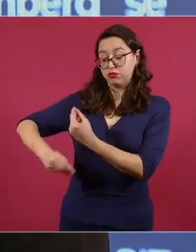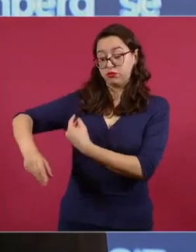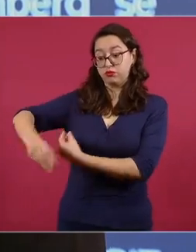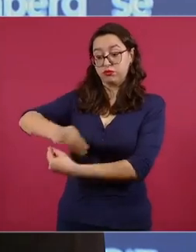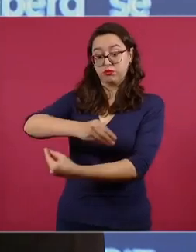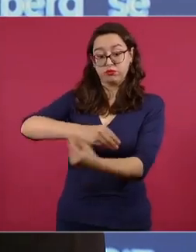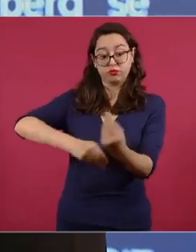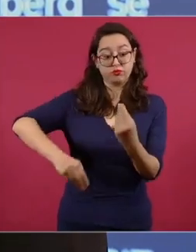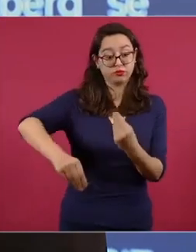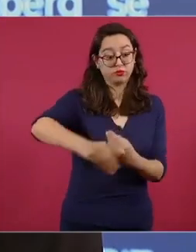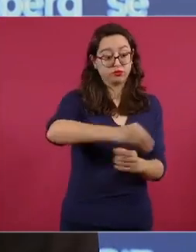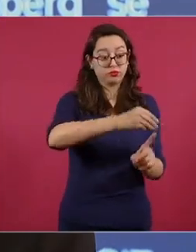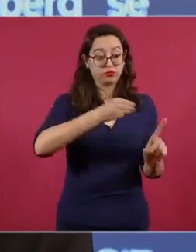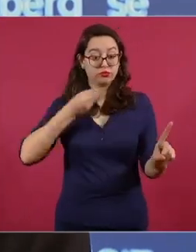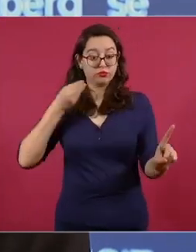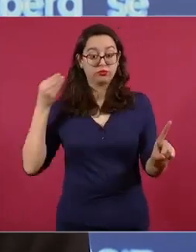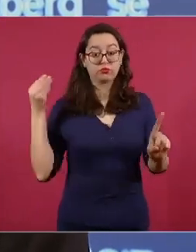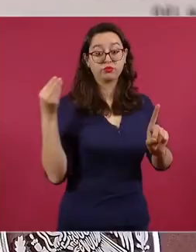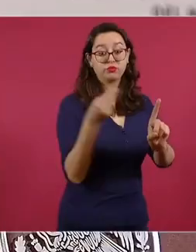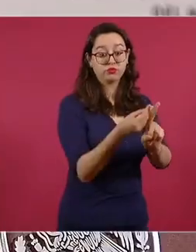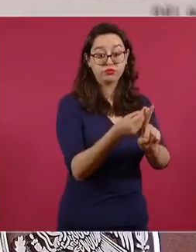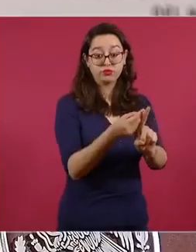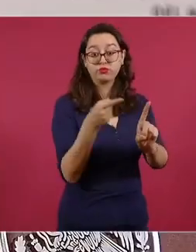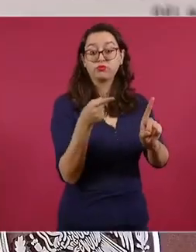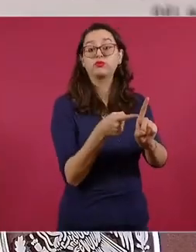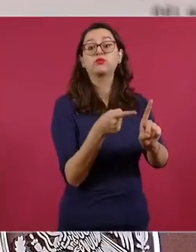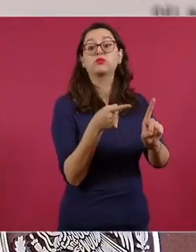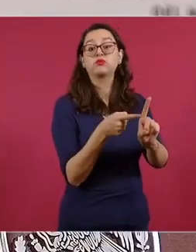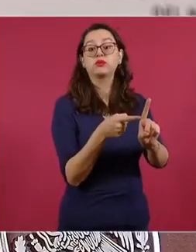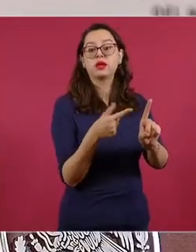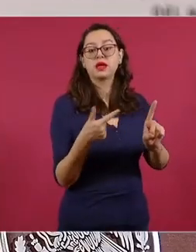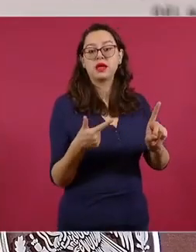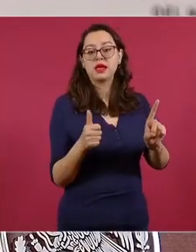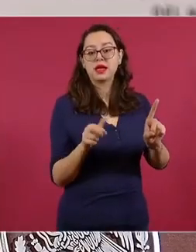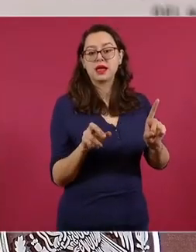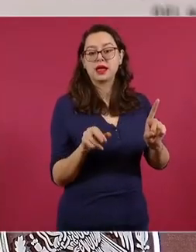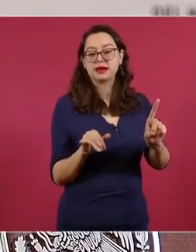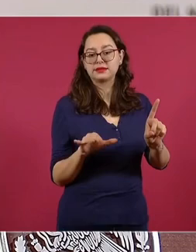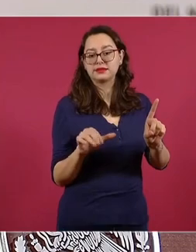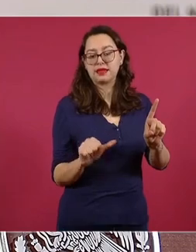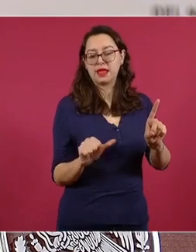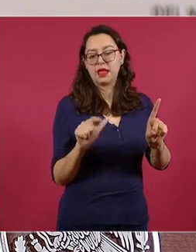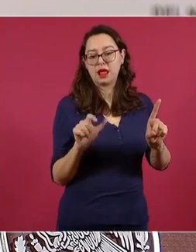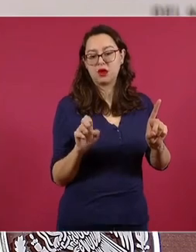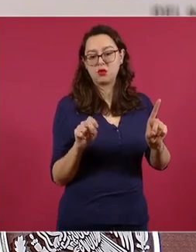el gestor, entonces ese dinero es ilícito.